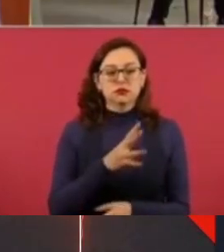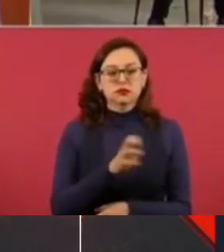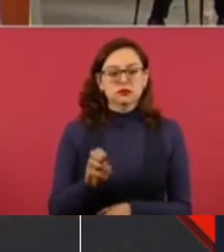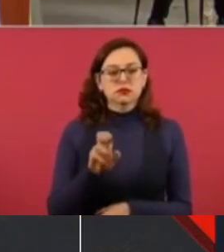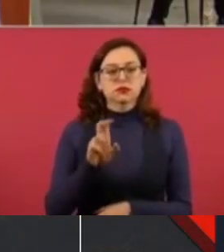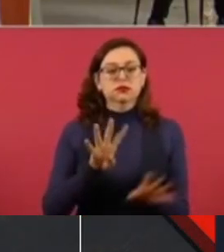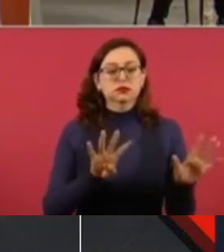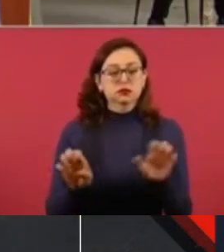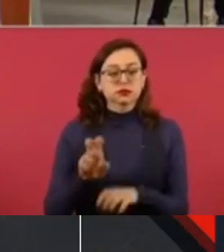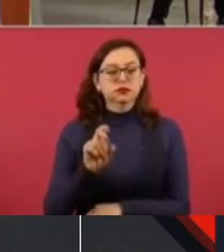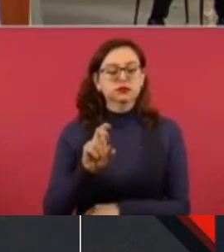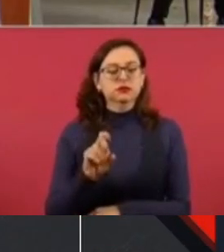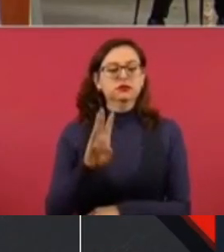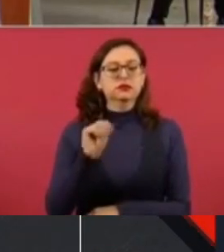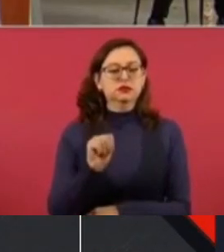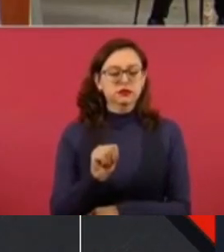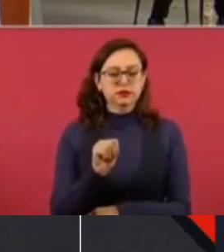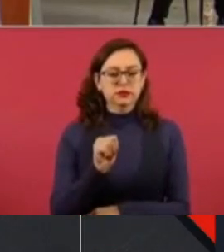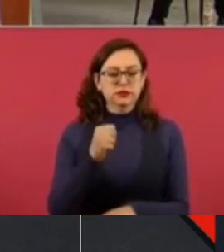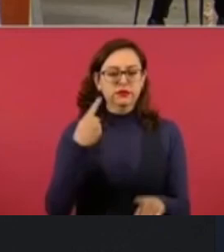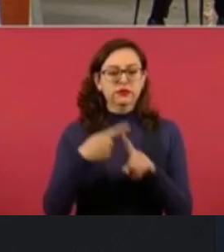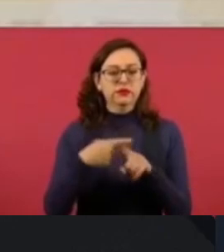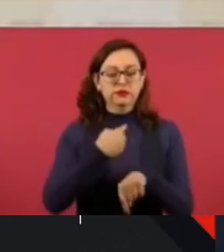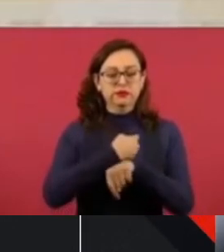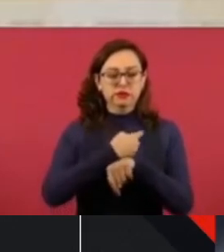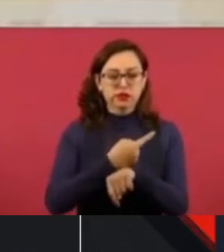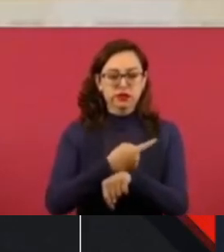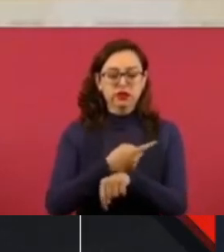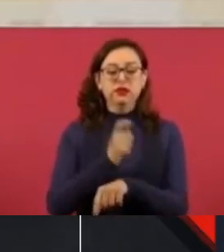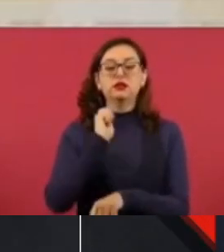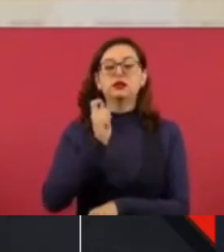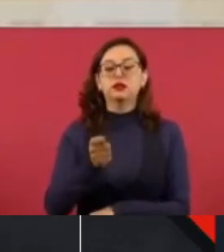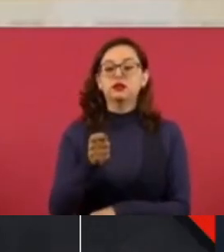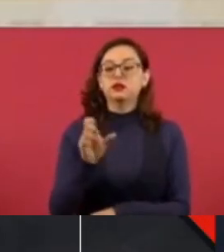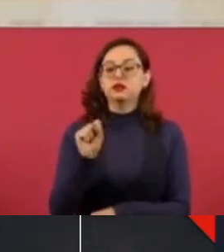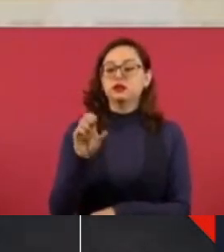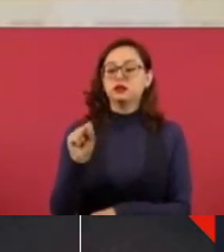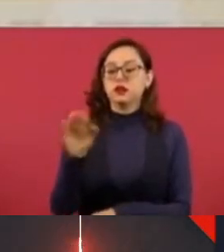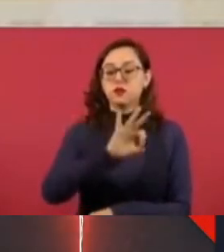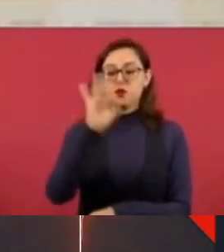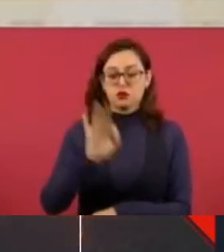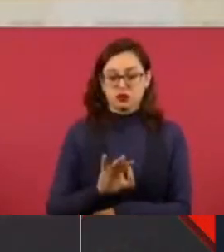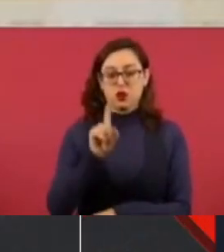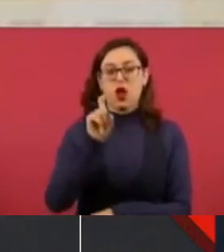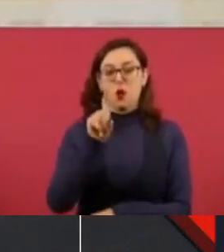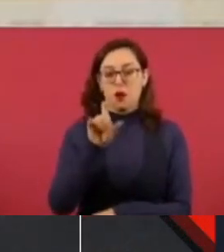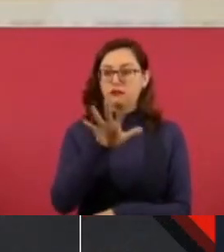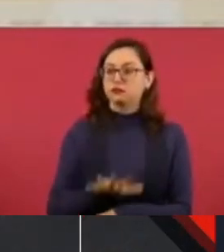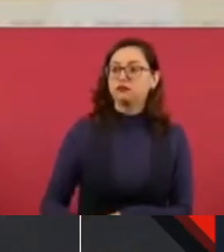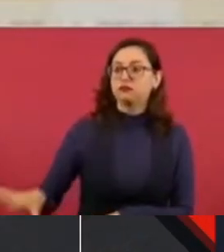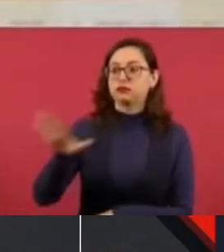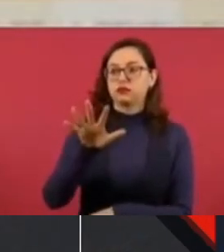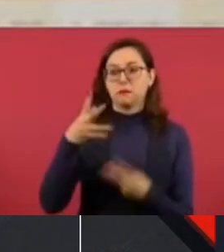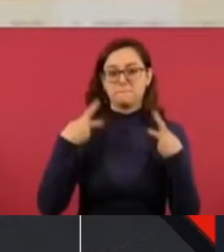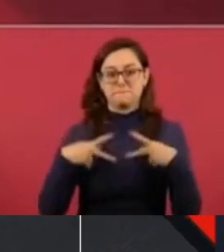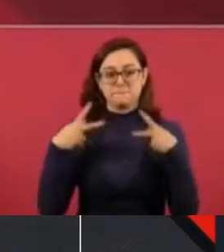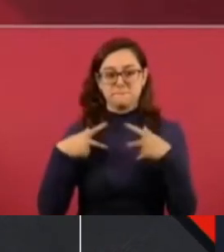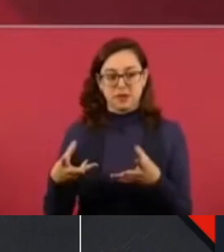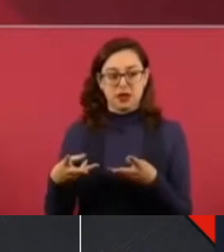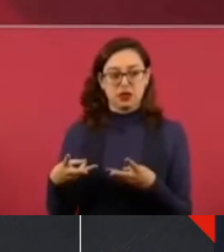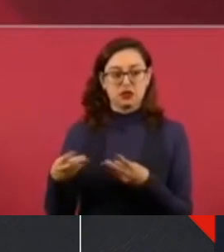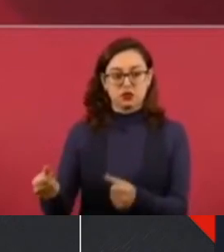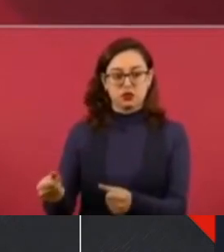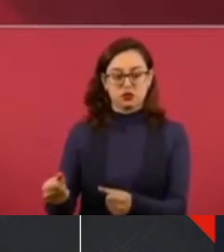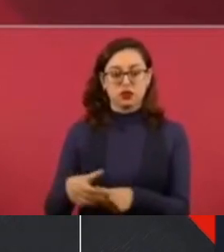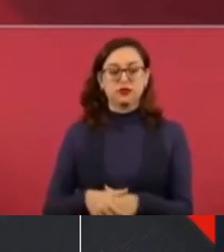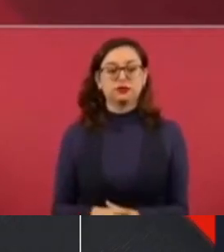2.939 litros por segundo. Esto de aguas subterráneas representa el 60%. Del total de las